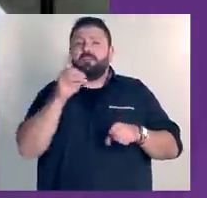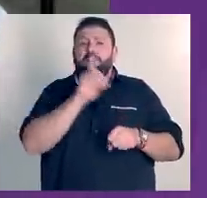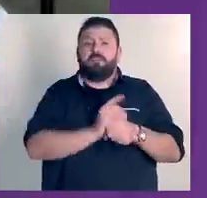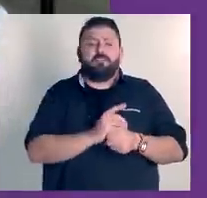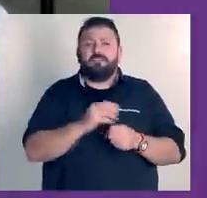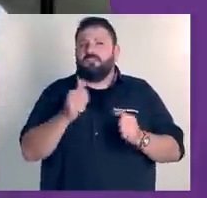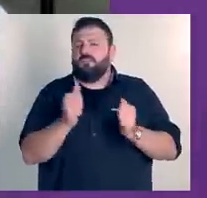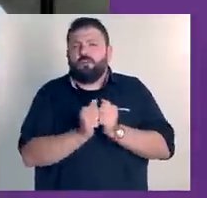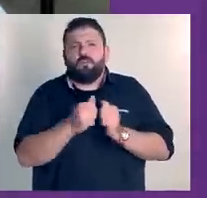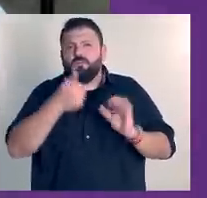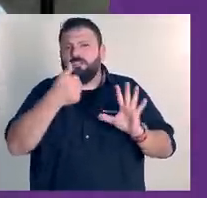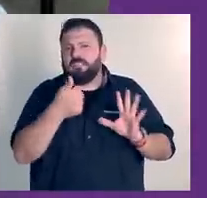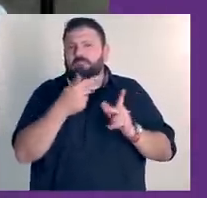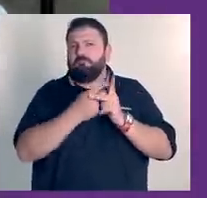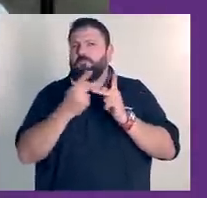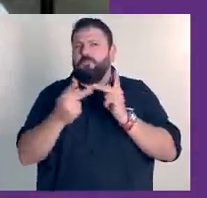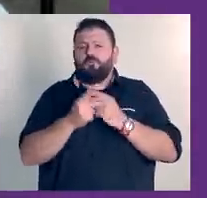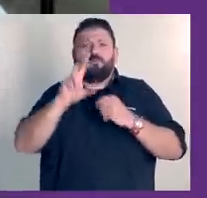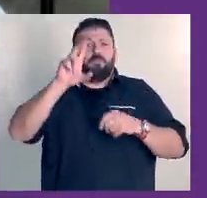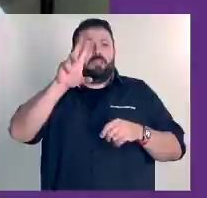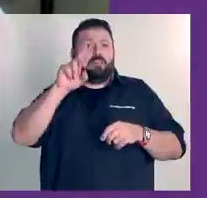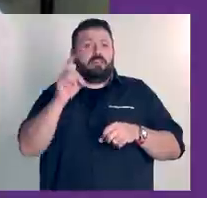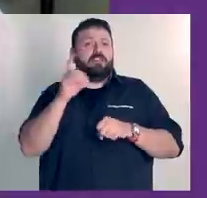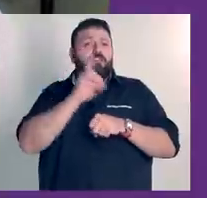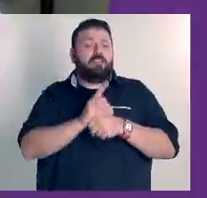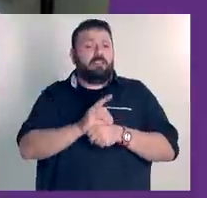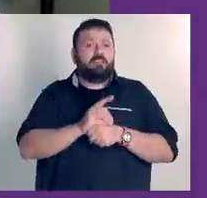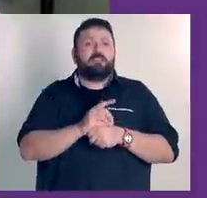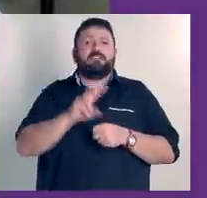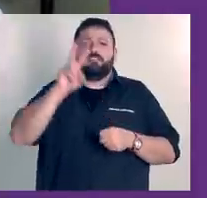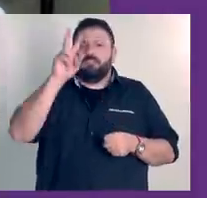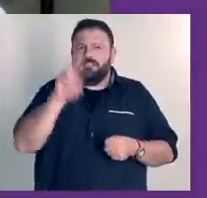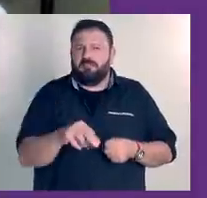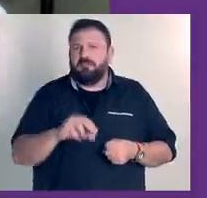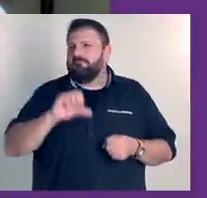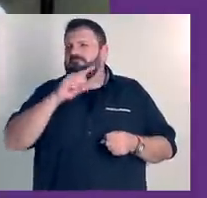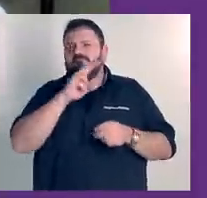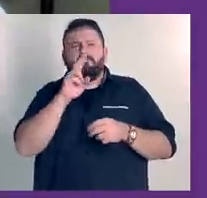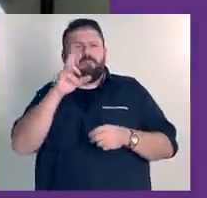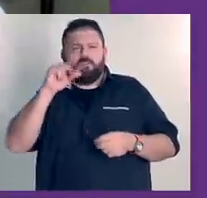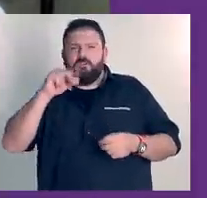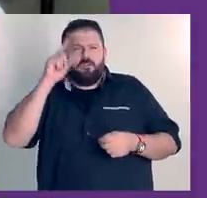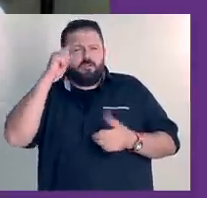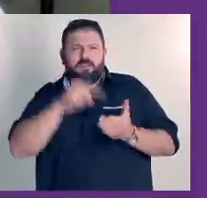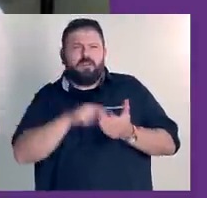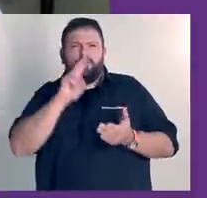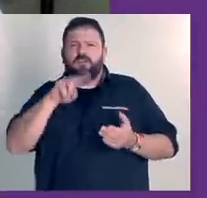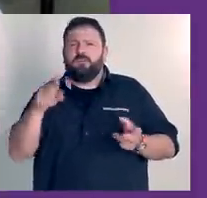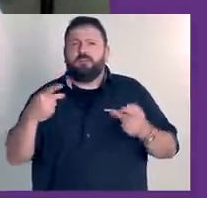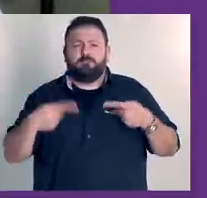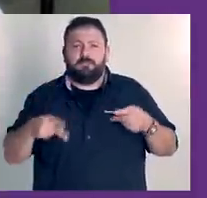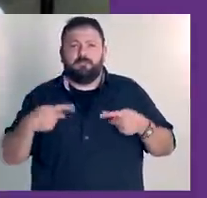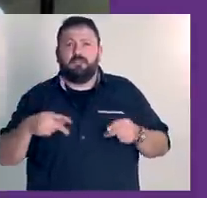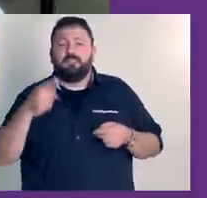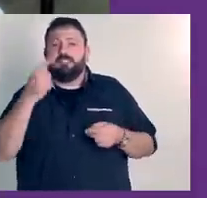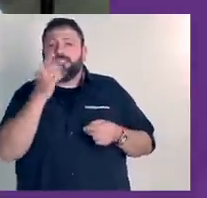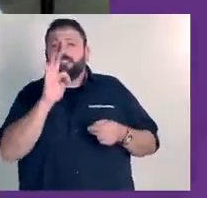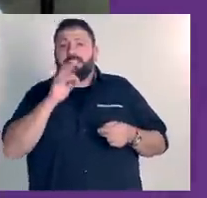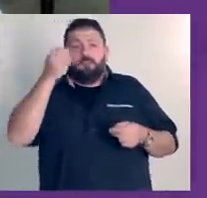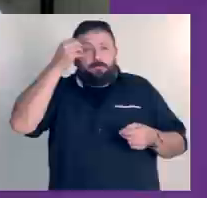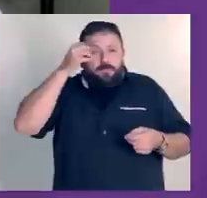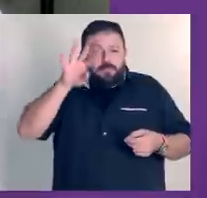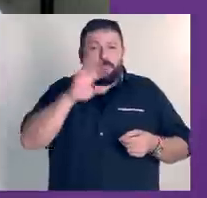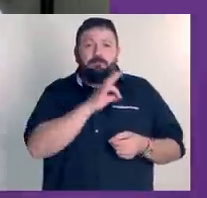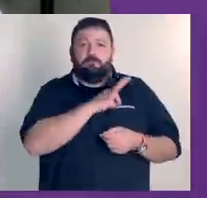Con 6 productos en 30 días, honestamente, no creo que ninguna familia coma. Y OmniLife es para volarte la barda en